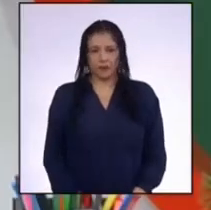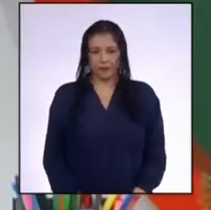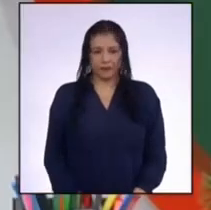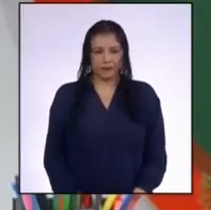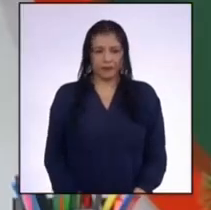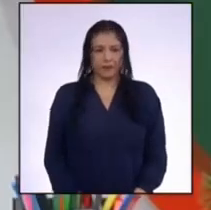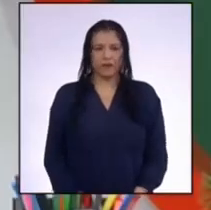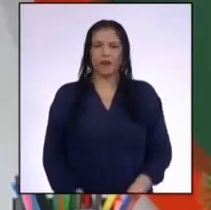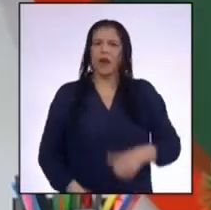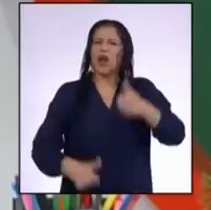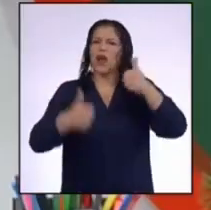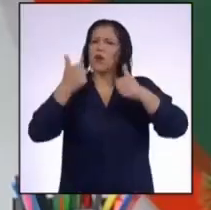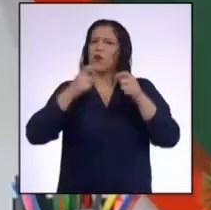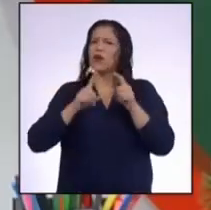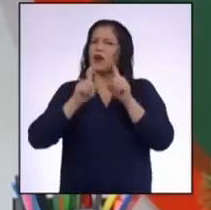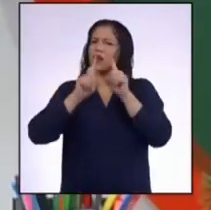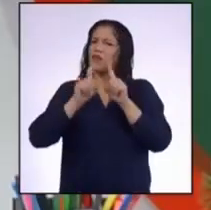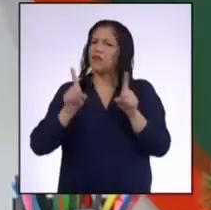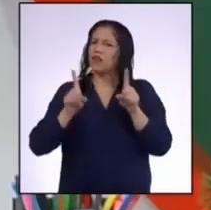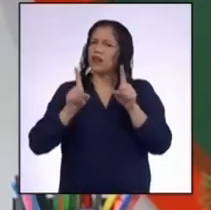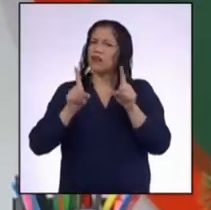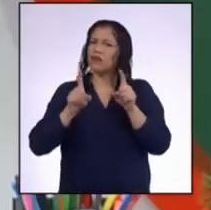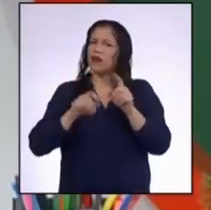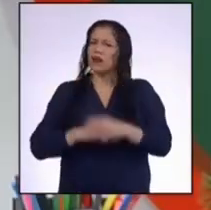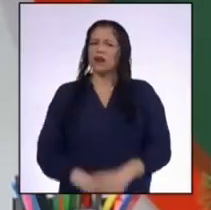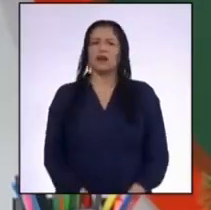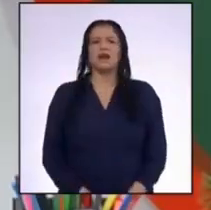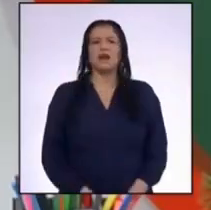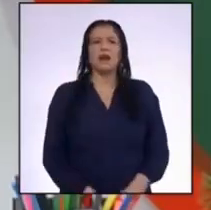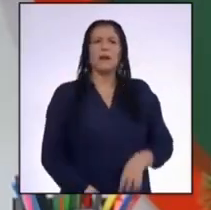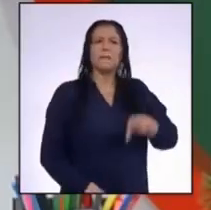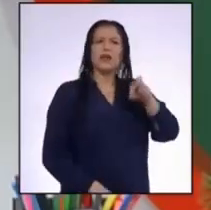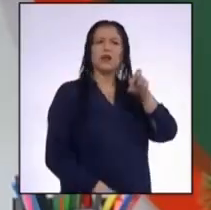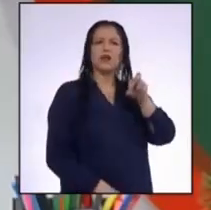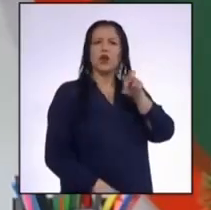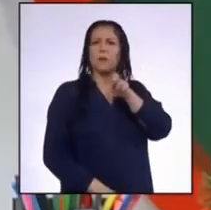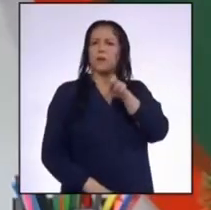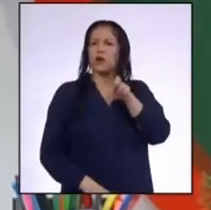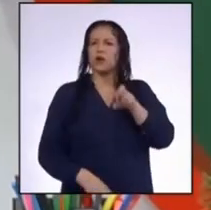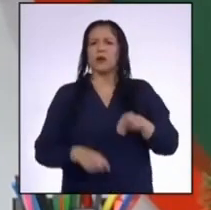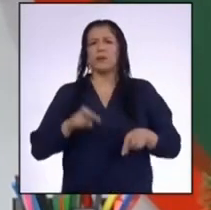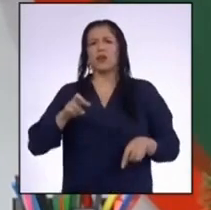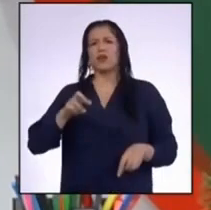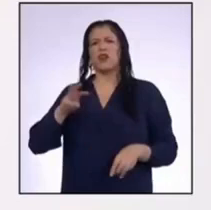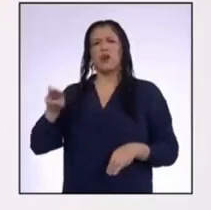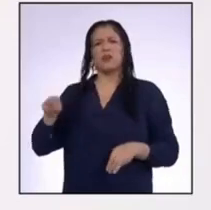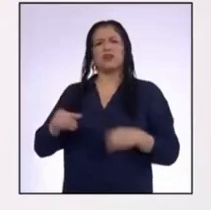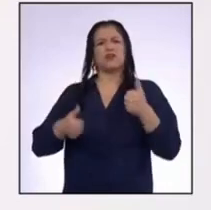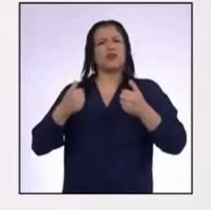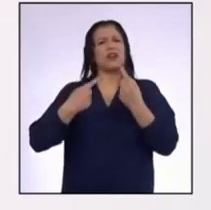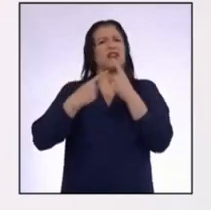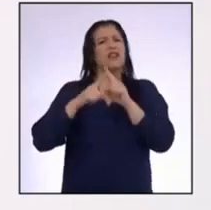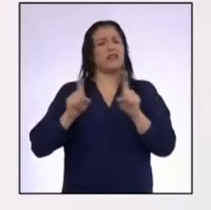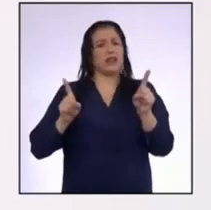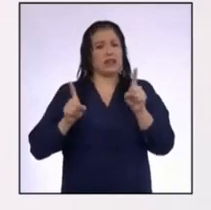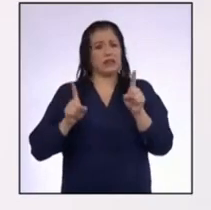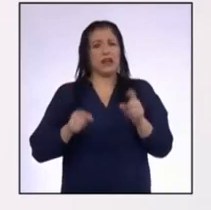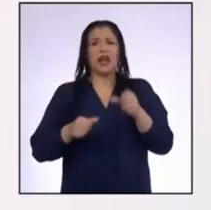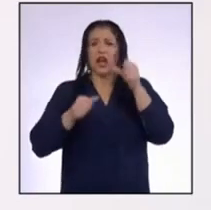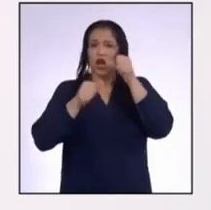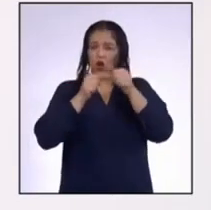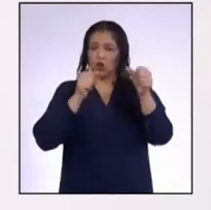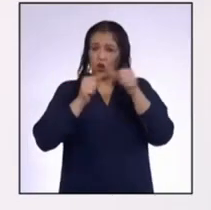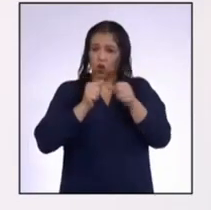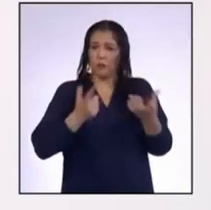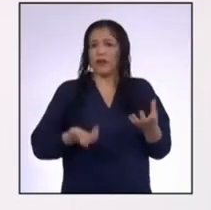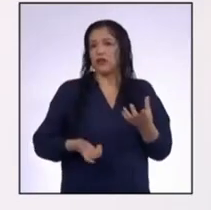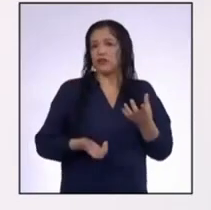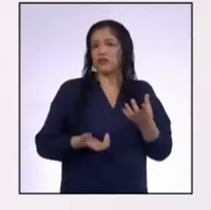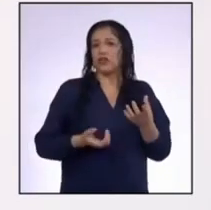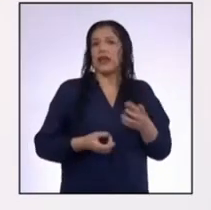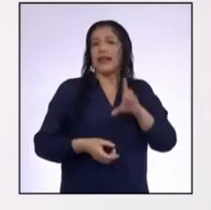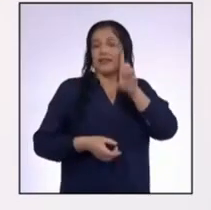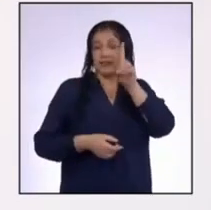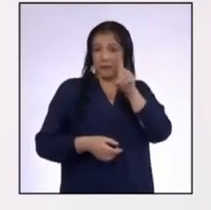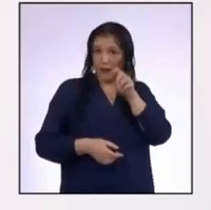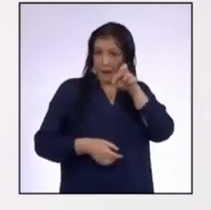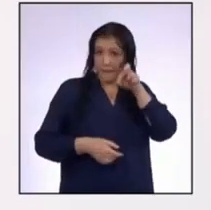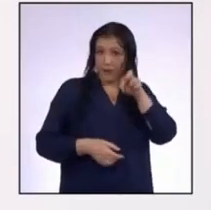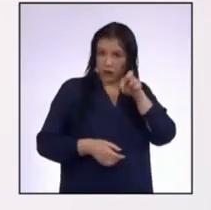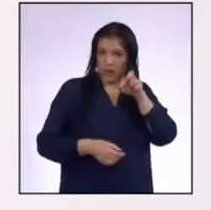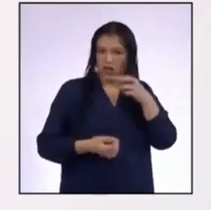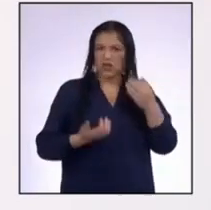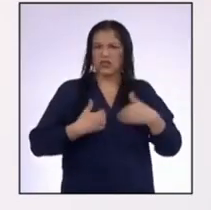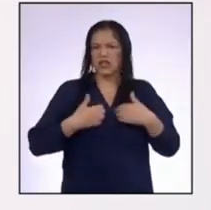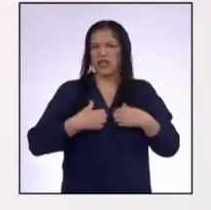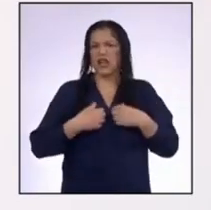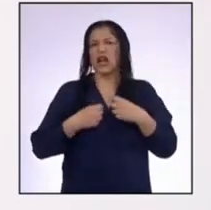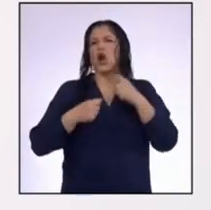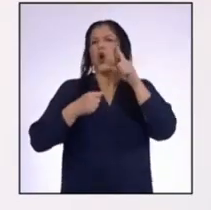¿Y cuál es la diferencia, profesora, entre periódico puro y periódico mixto? Los números decimales periódicos son aquellos con un